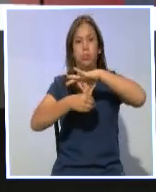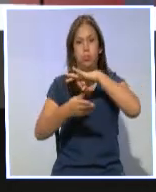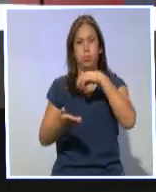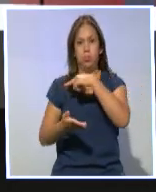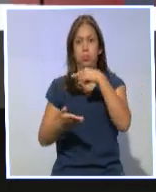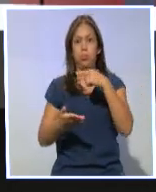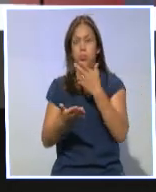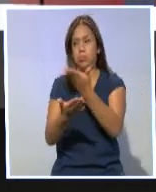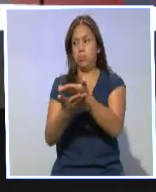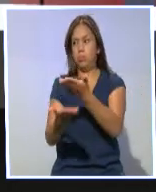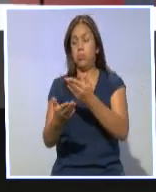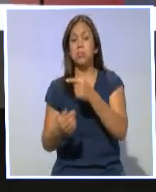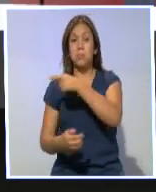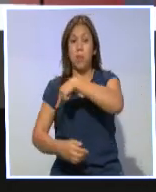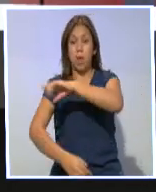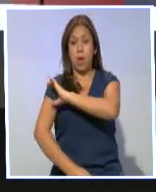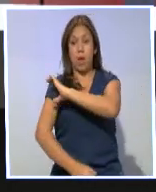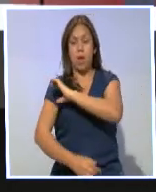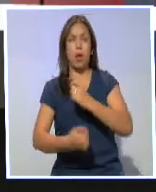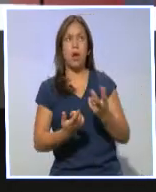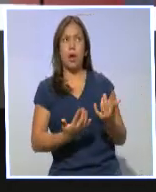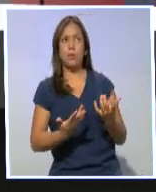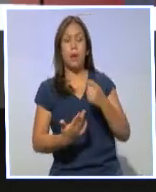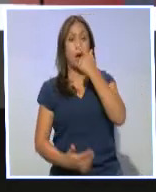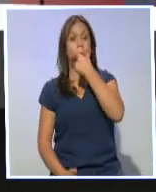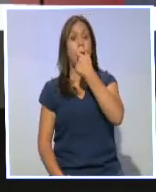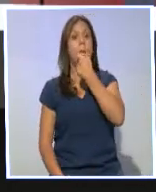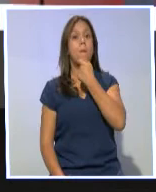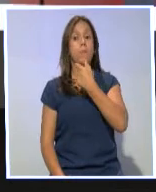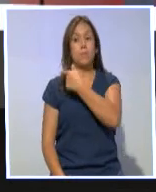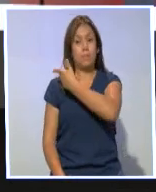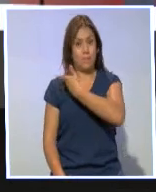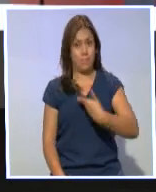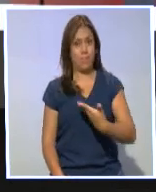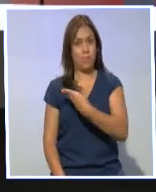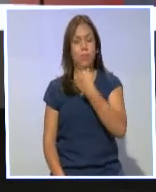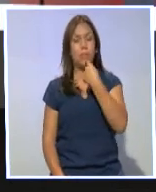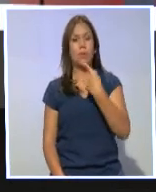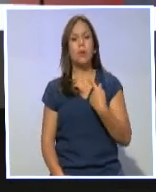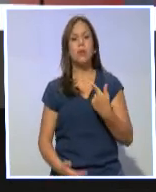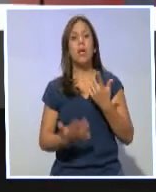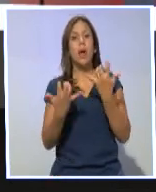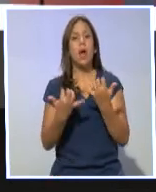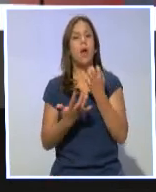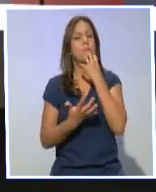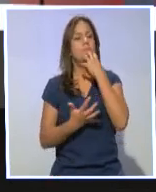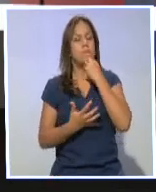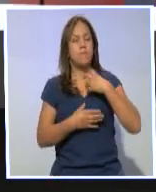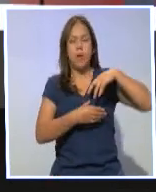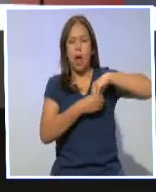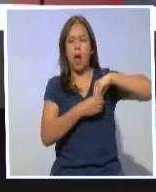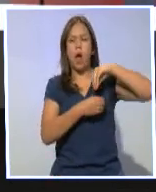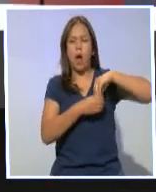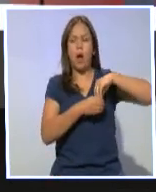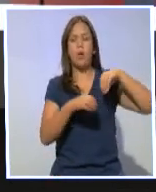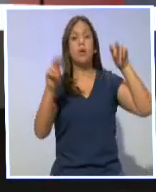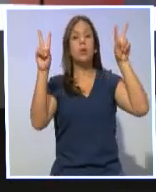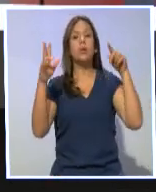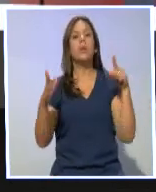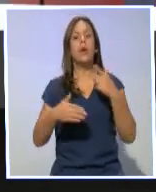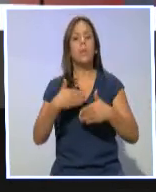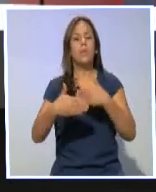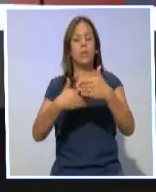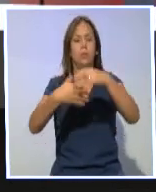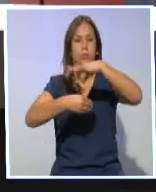el Ejecutivo. El titular del organismo, Juan Pablo Pozo, adelantó algunas medidas de austeridad que se podrían implementar para el